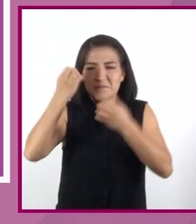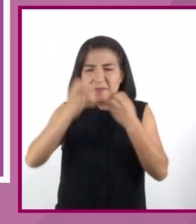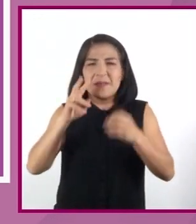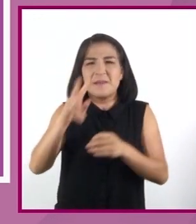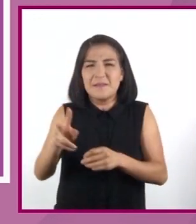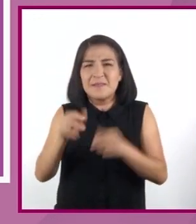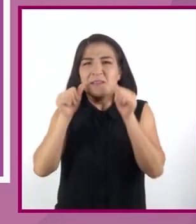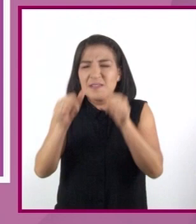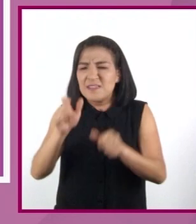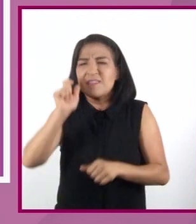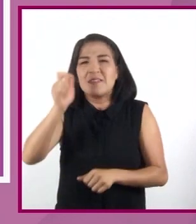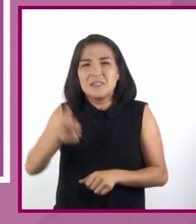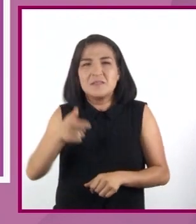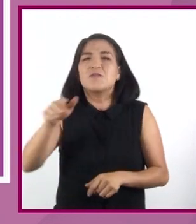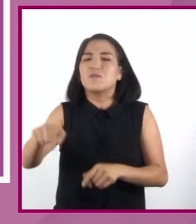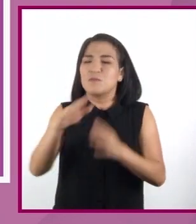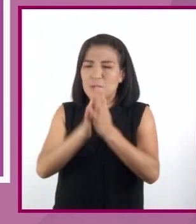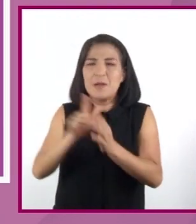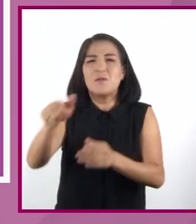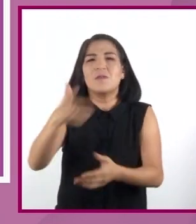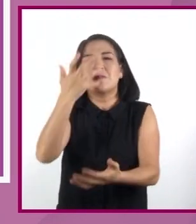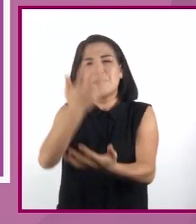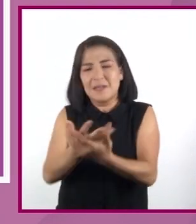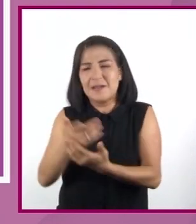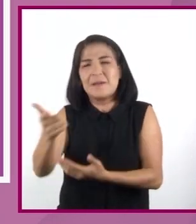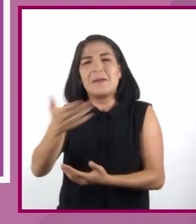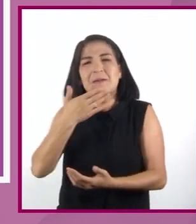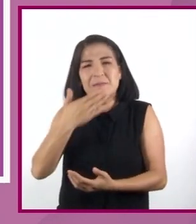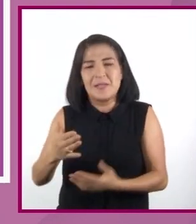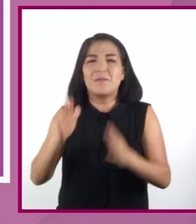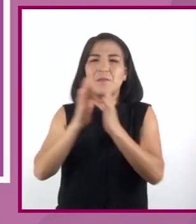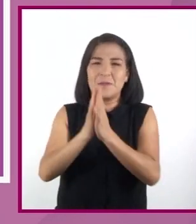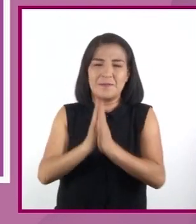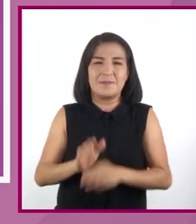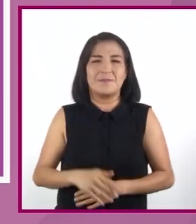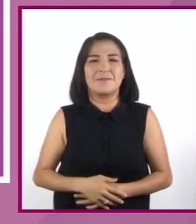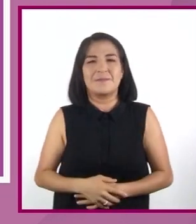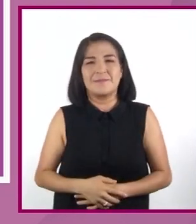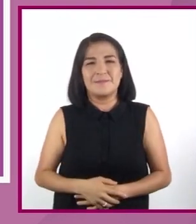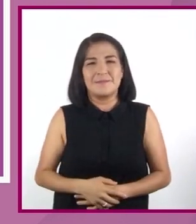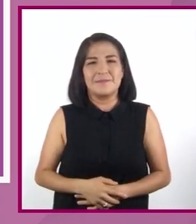atención, ordenándole calma y descanso absolutos.